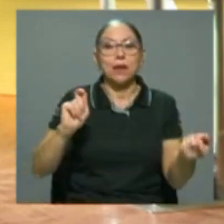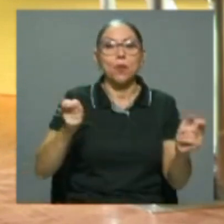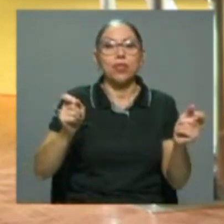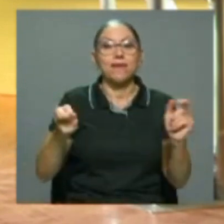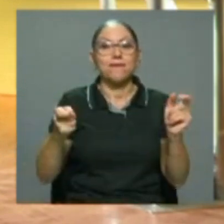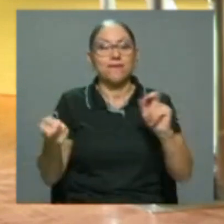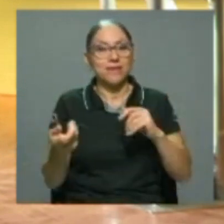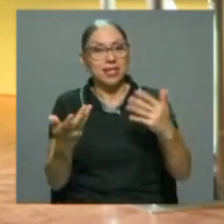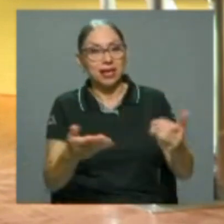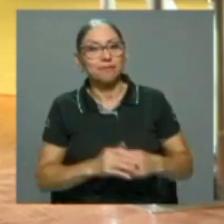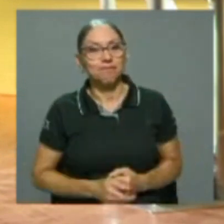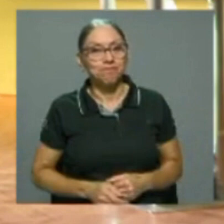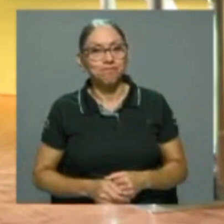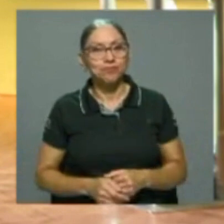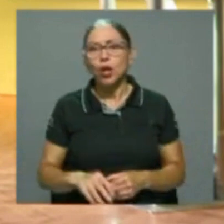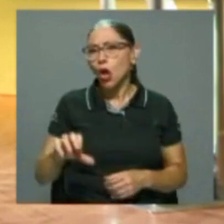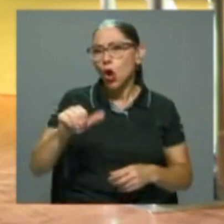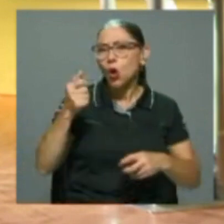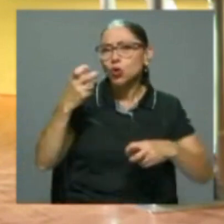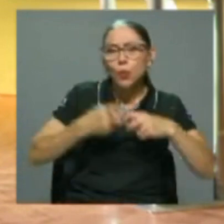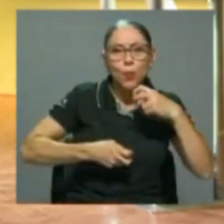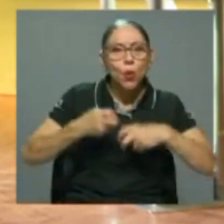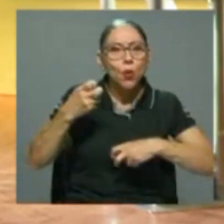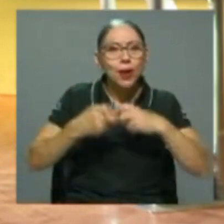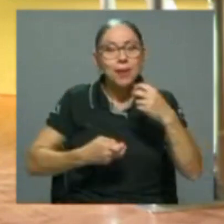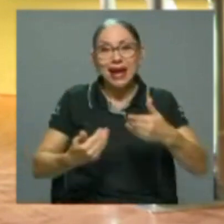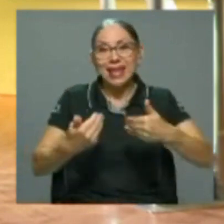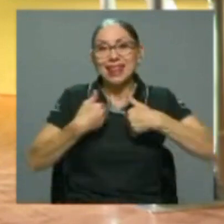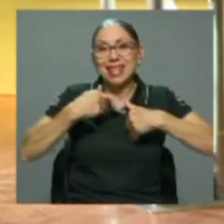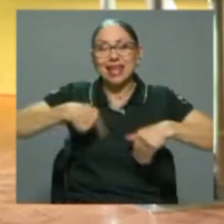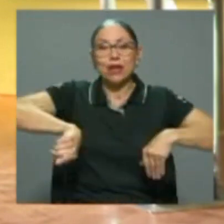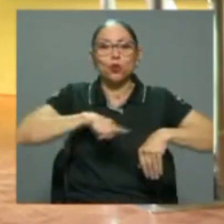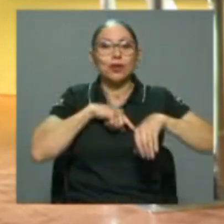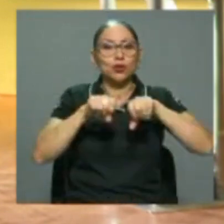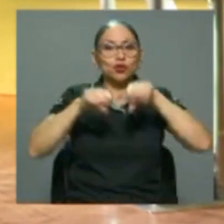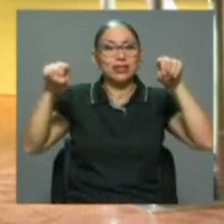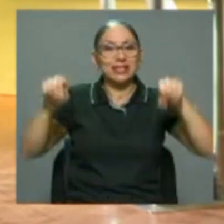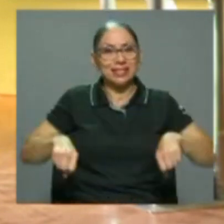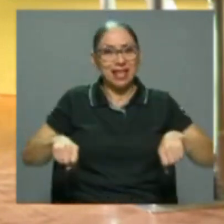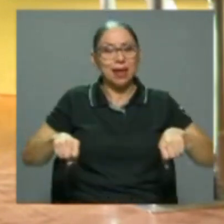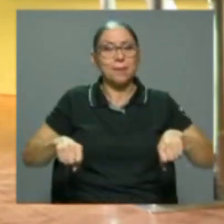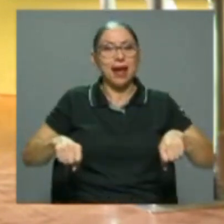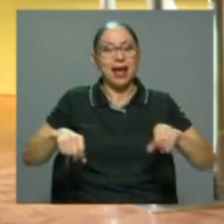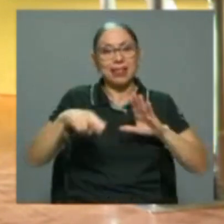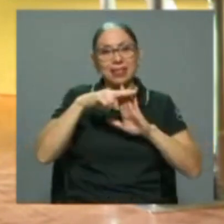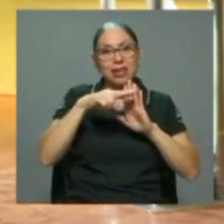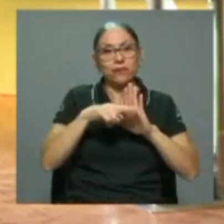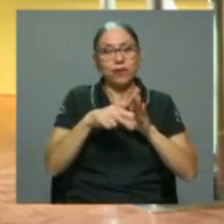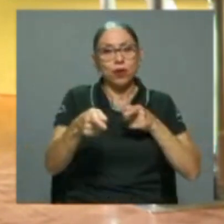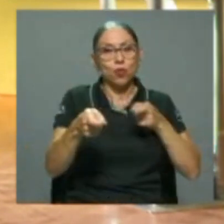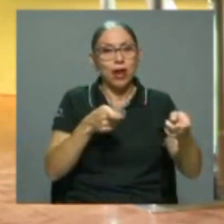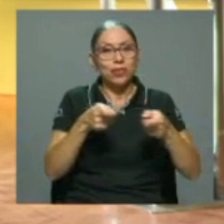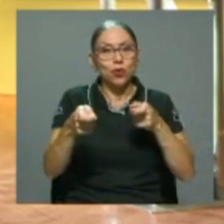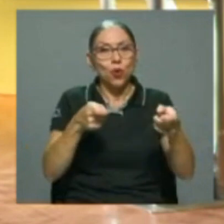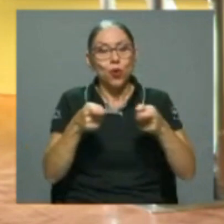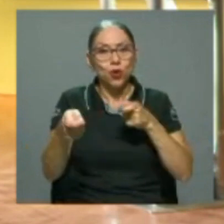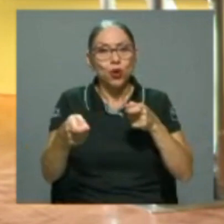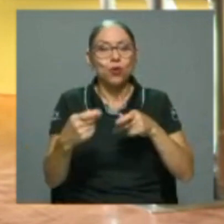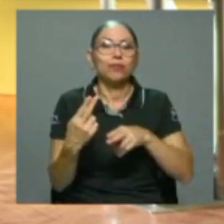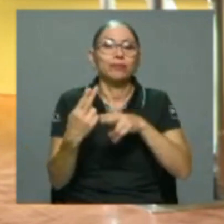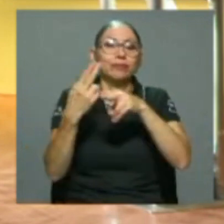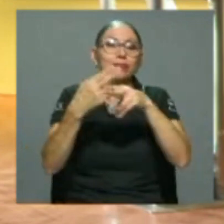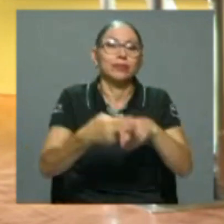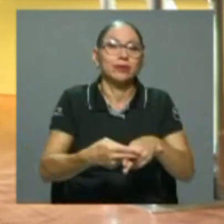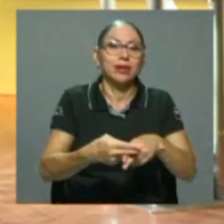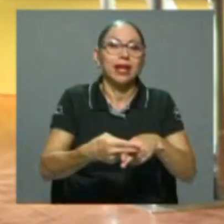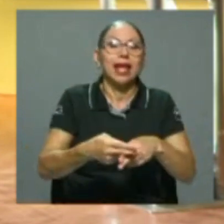ley. El otro gran problema que tiene nuestro sistema regulatorio es lo que llamamos el problema de